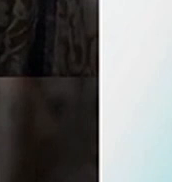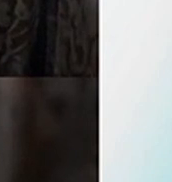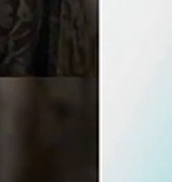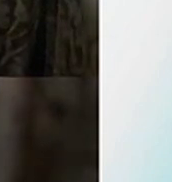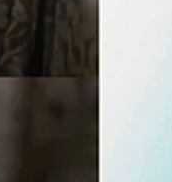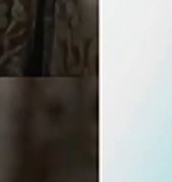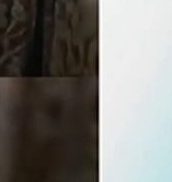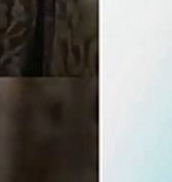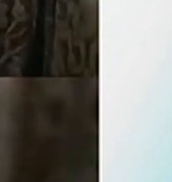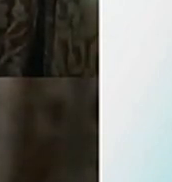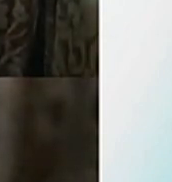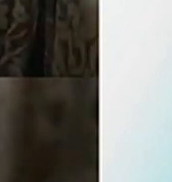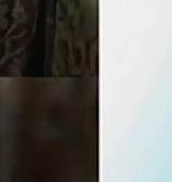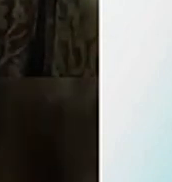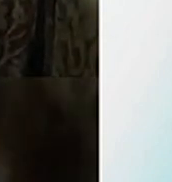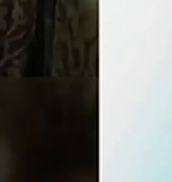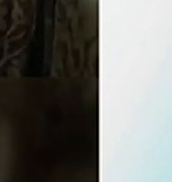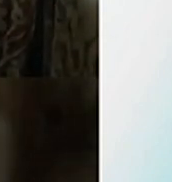Evítalo.